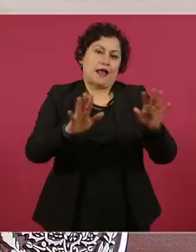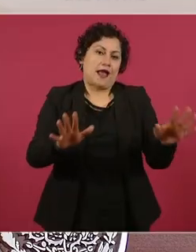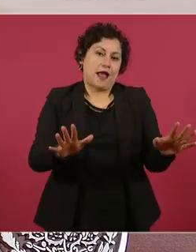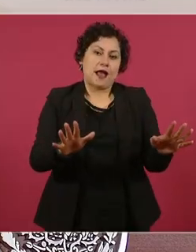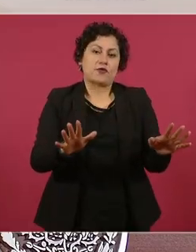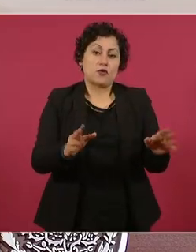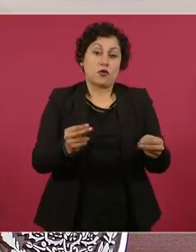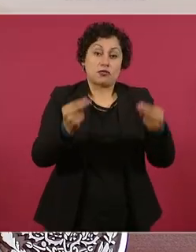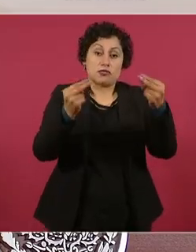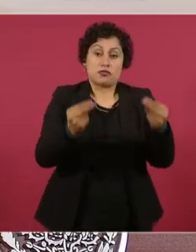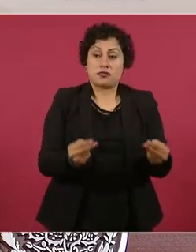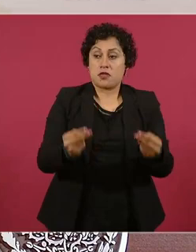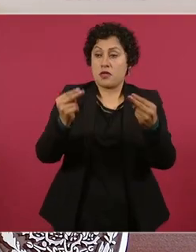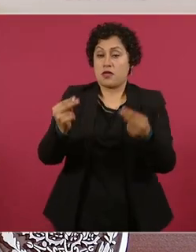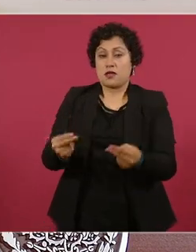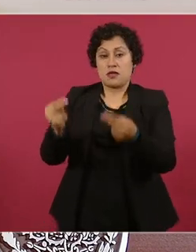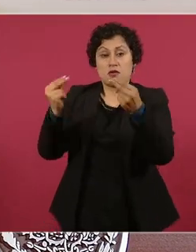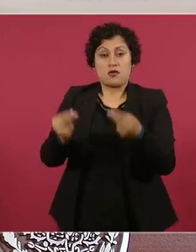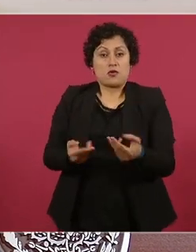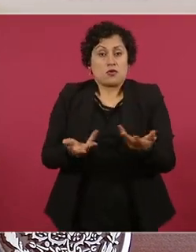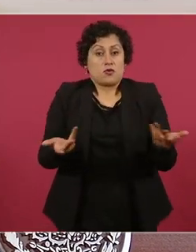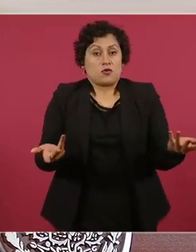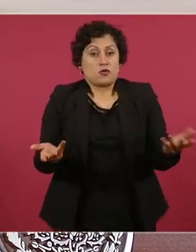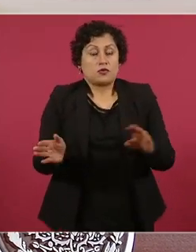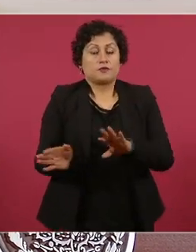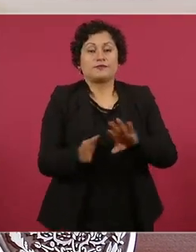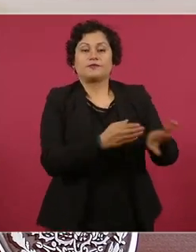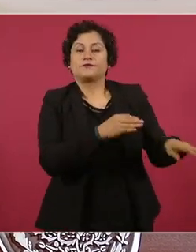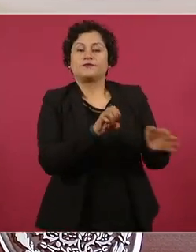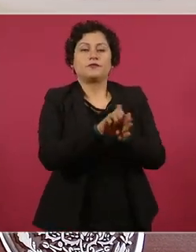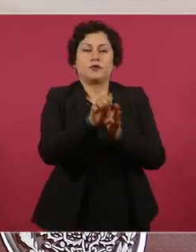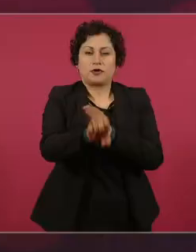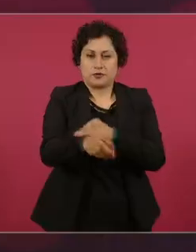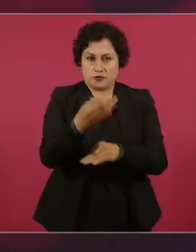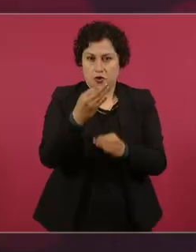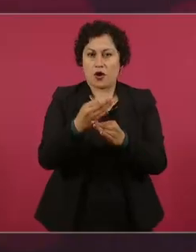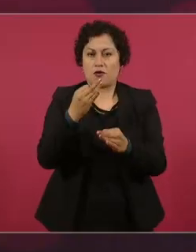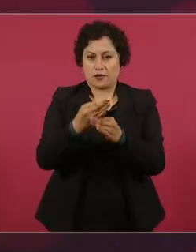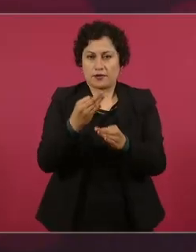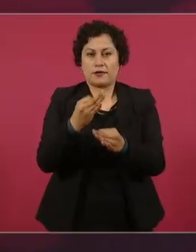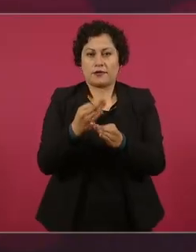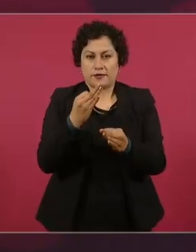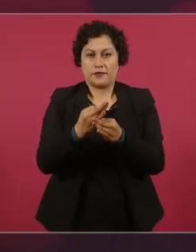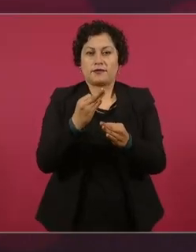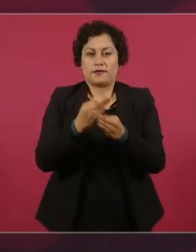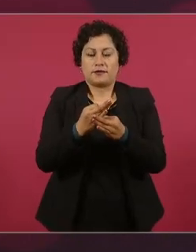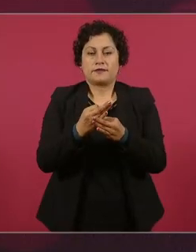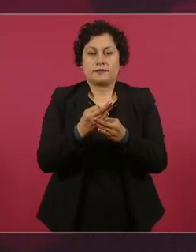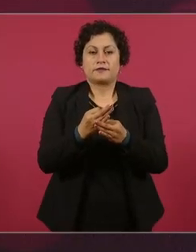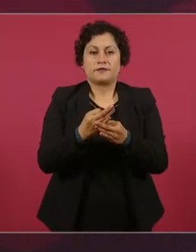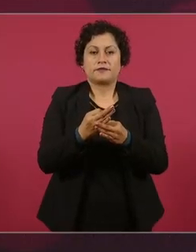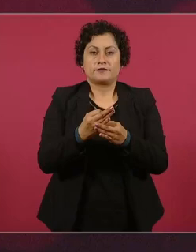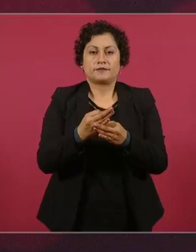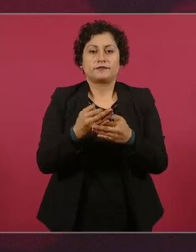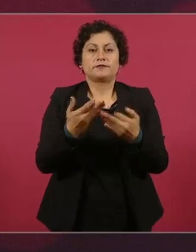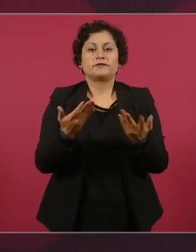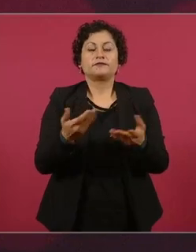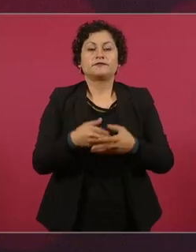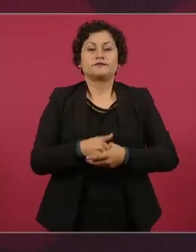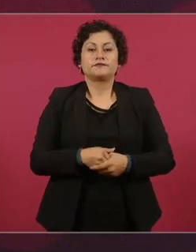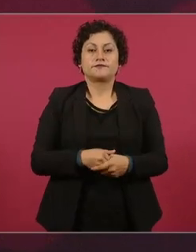Ahora con esto de que a ver, que dejen entrar la vacuna